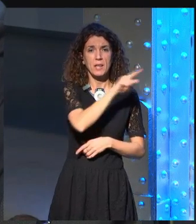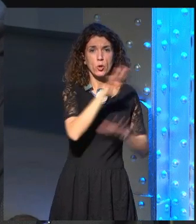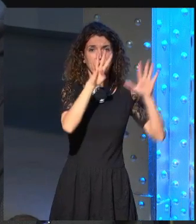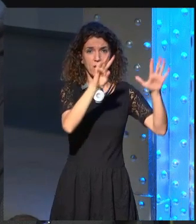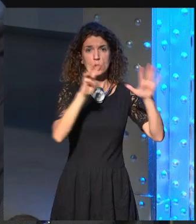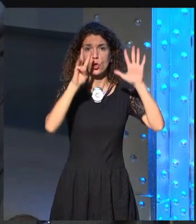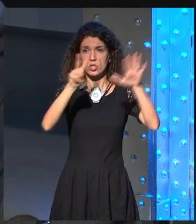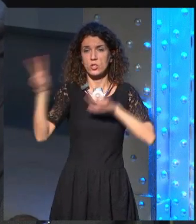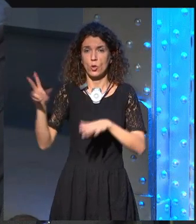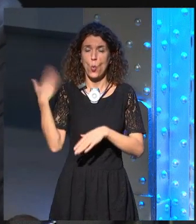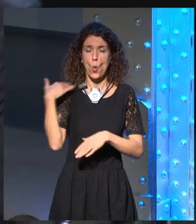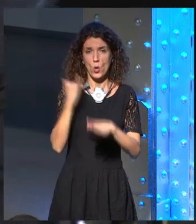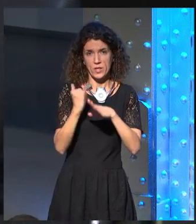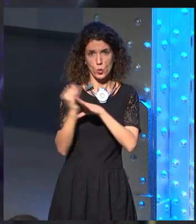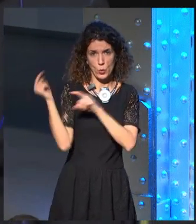82, cuando estaba en el instituto.